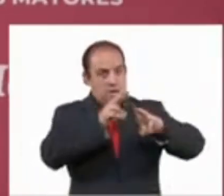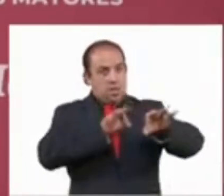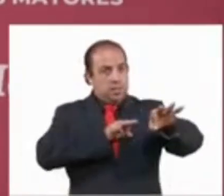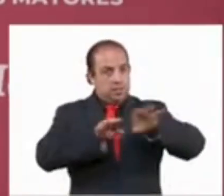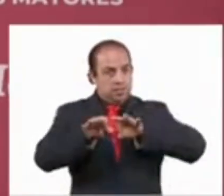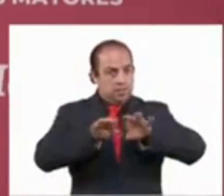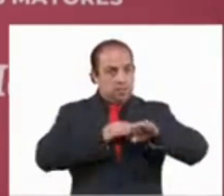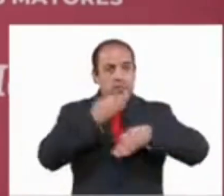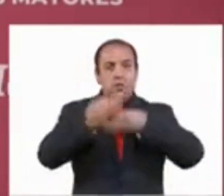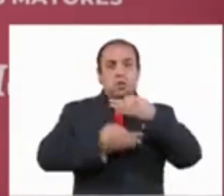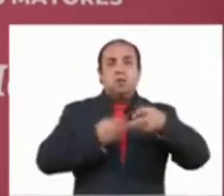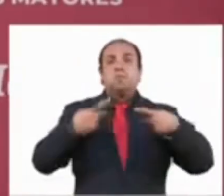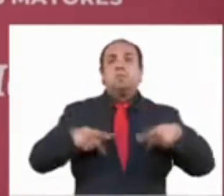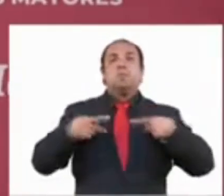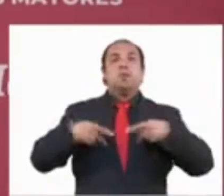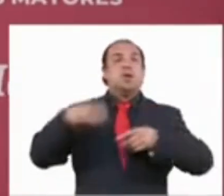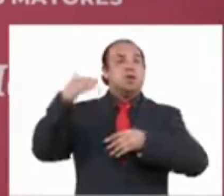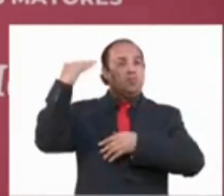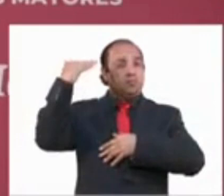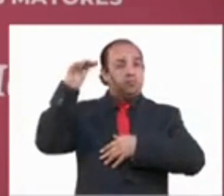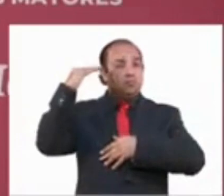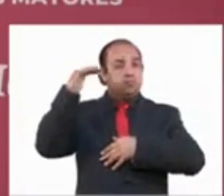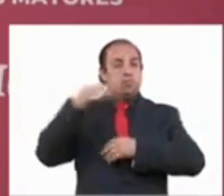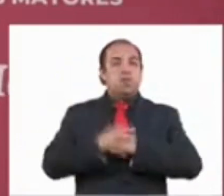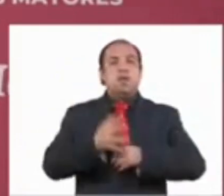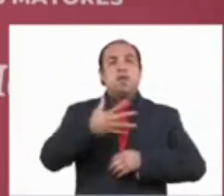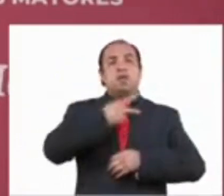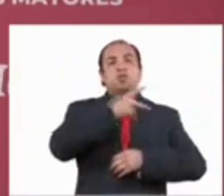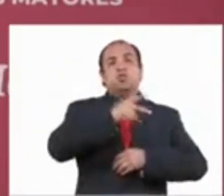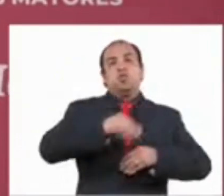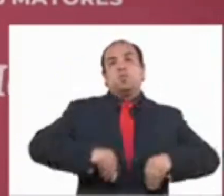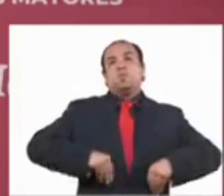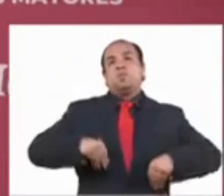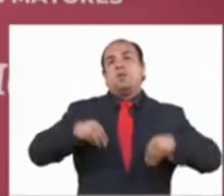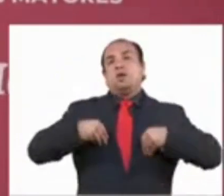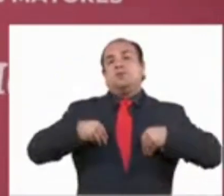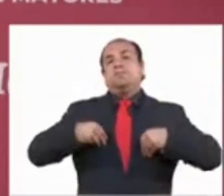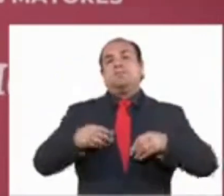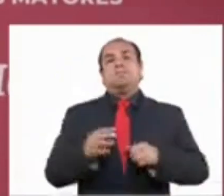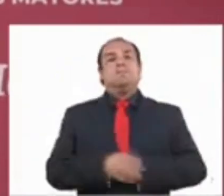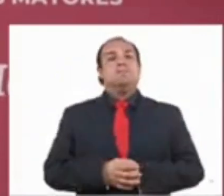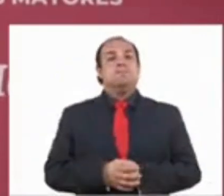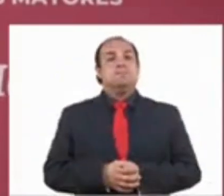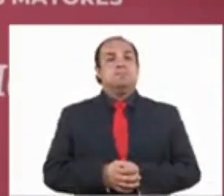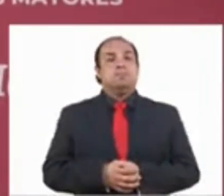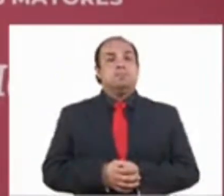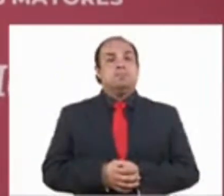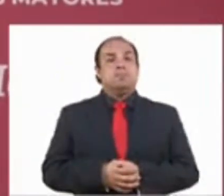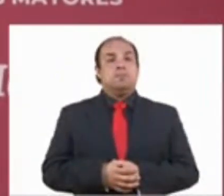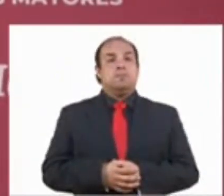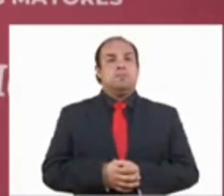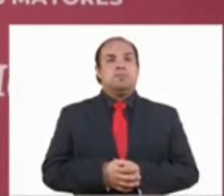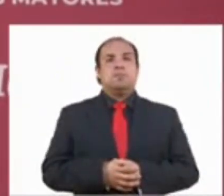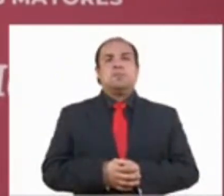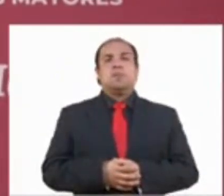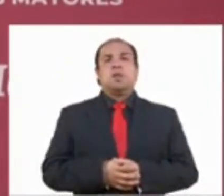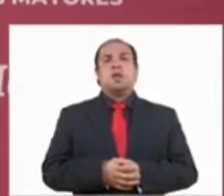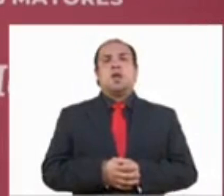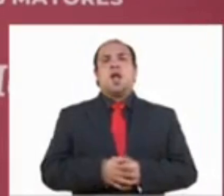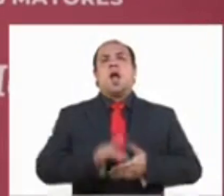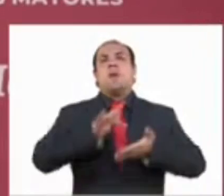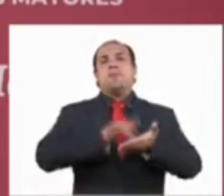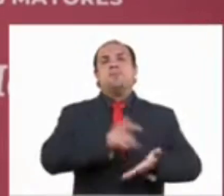todas y todos los adultos mayores a lo largo de su vida. Decir finalmente que este es un derecho